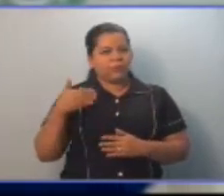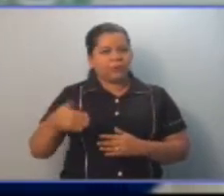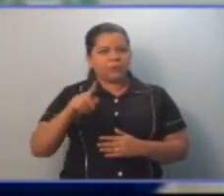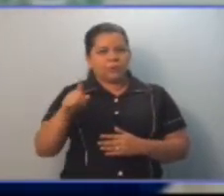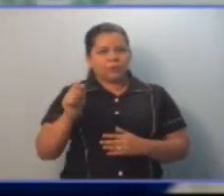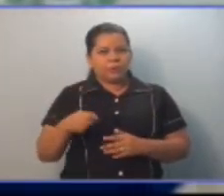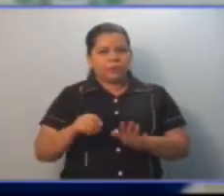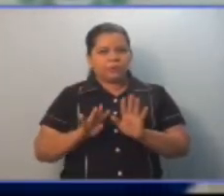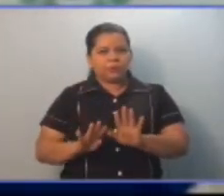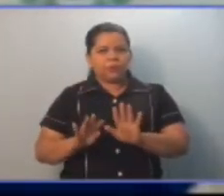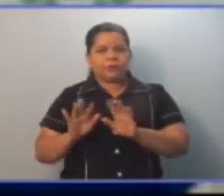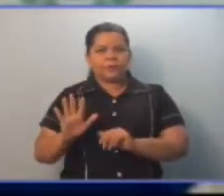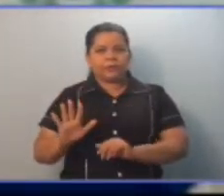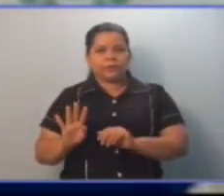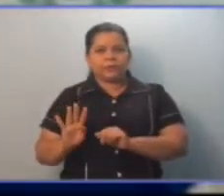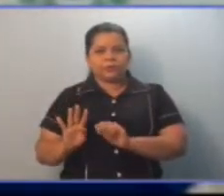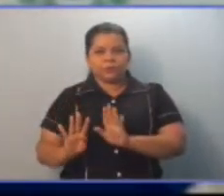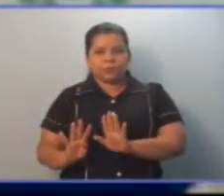1959, creo,